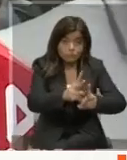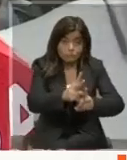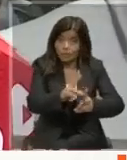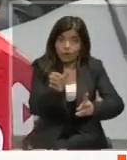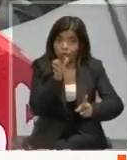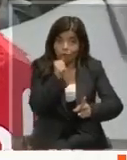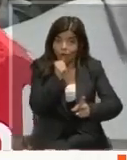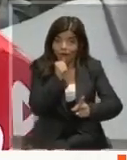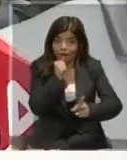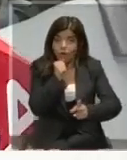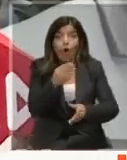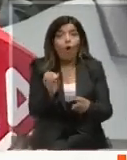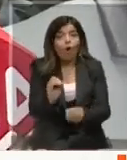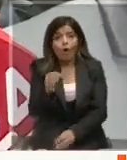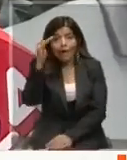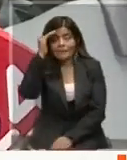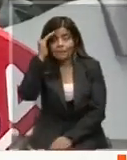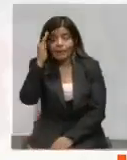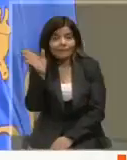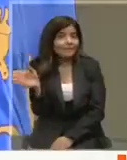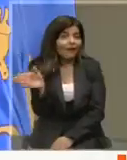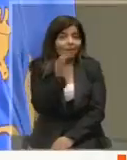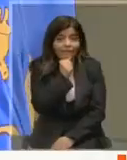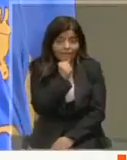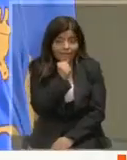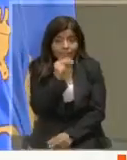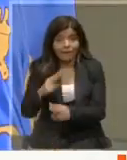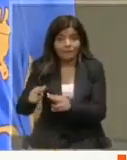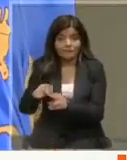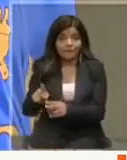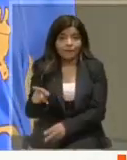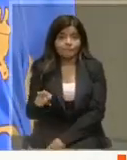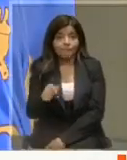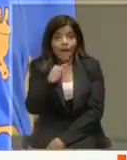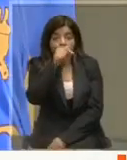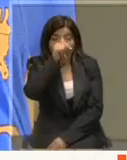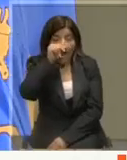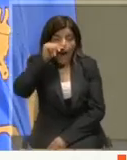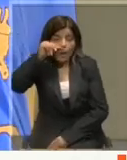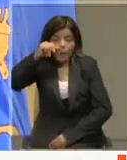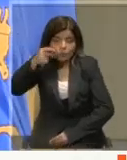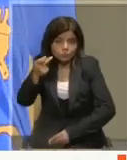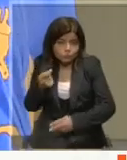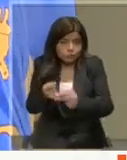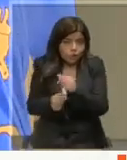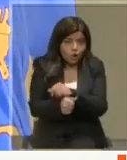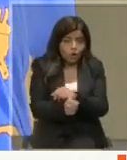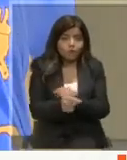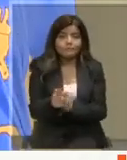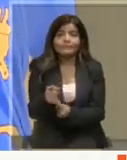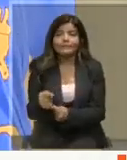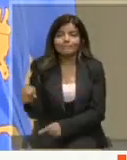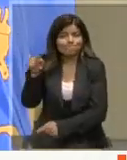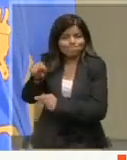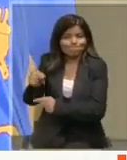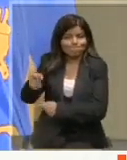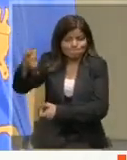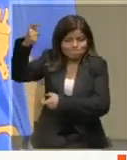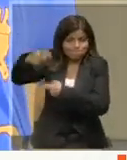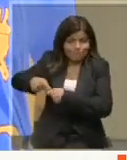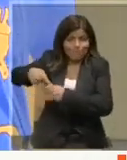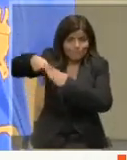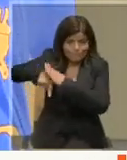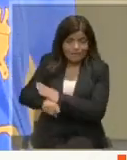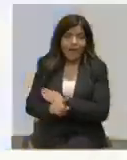o que no tengan la experiencia para poder realizarla la corrupción se ha enquistado en el estado y especialmente en el